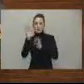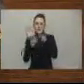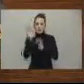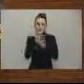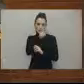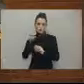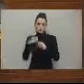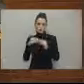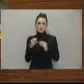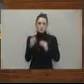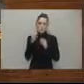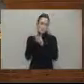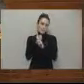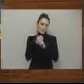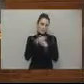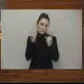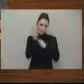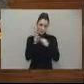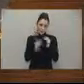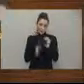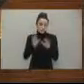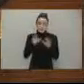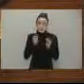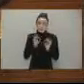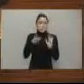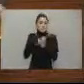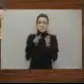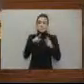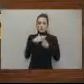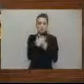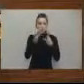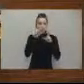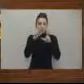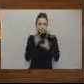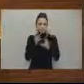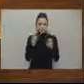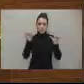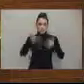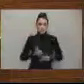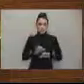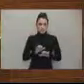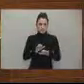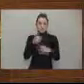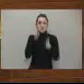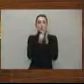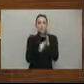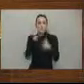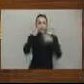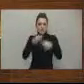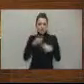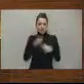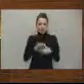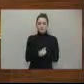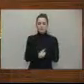La situación, por lo tanto, señorías, es simplemente catastrófica y es un término absolutamente realista.